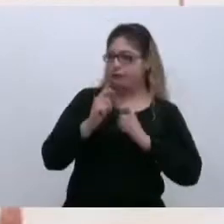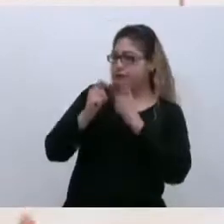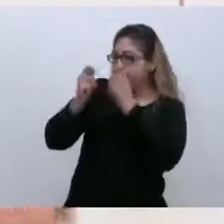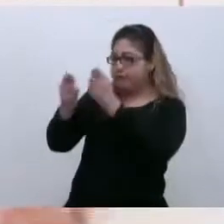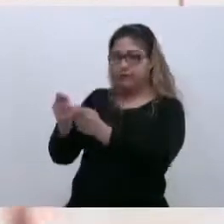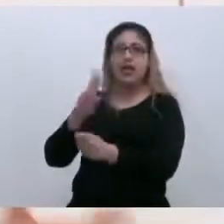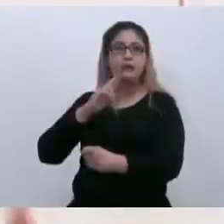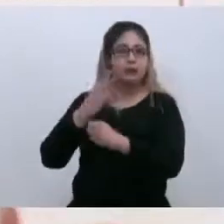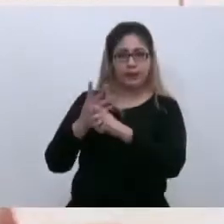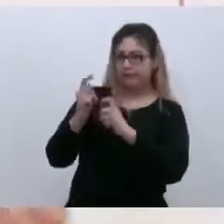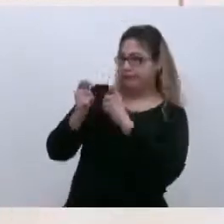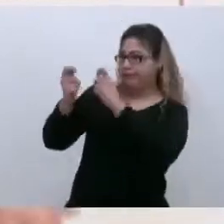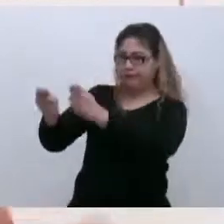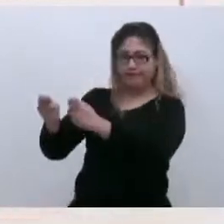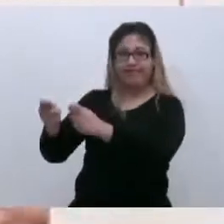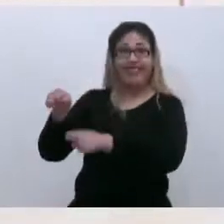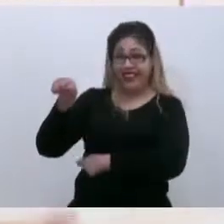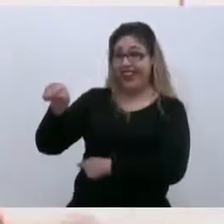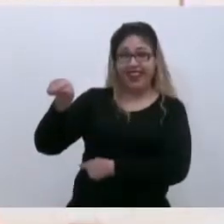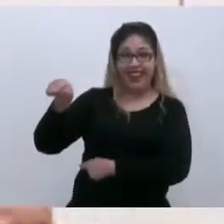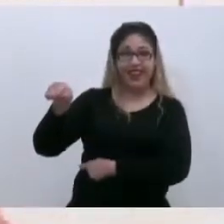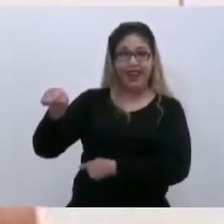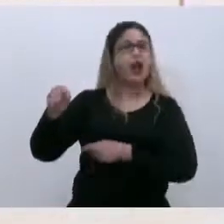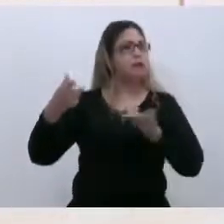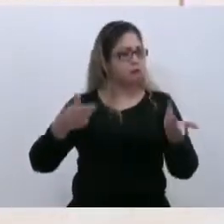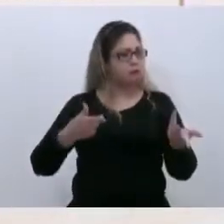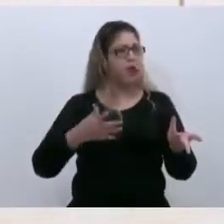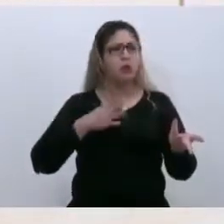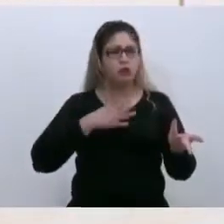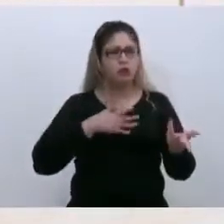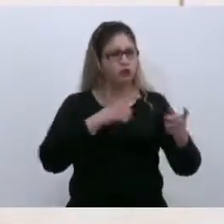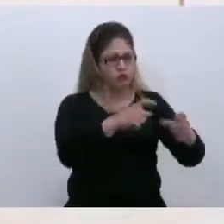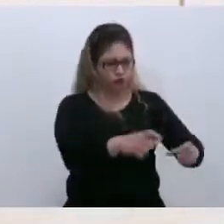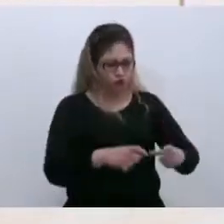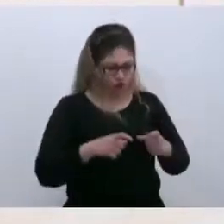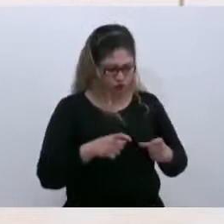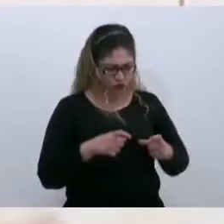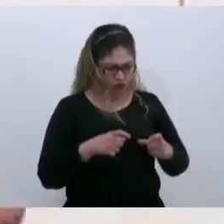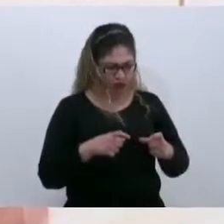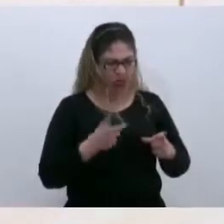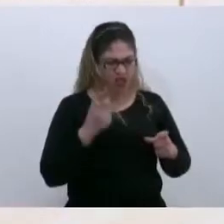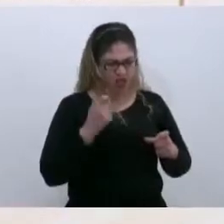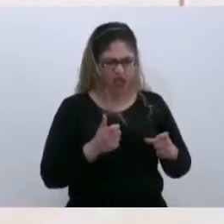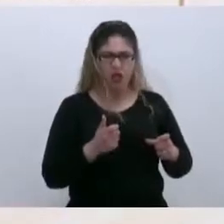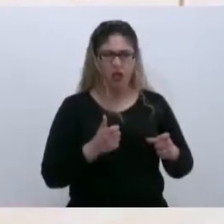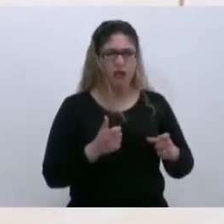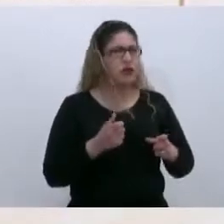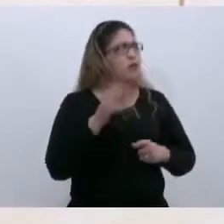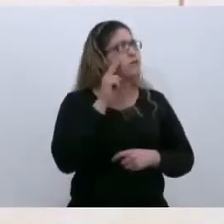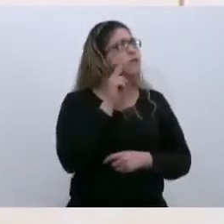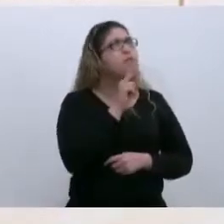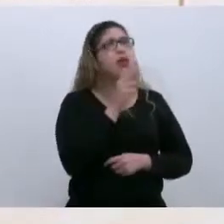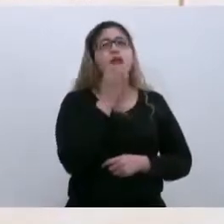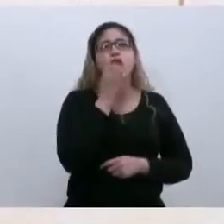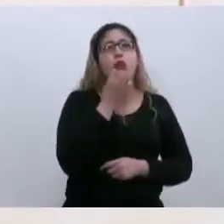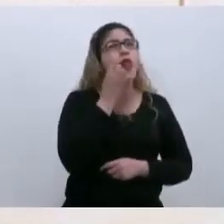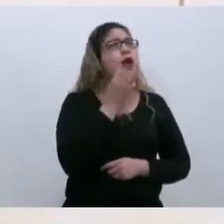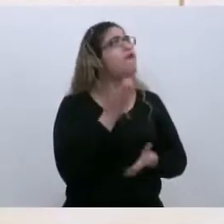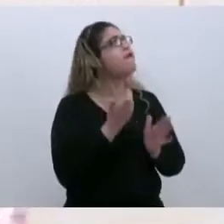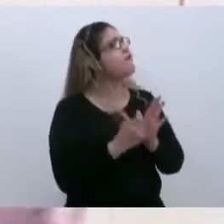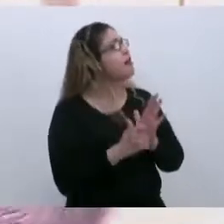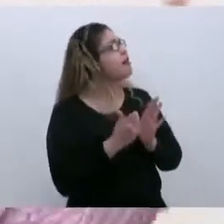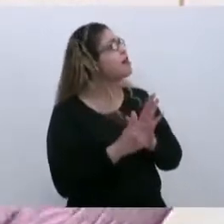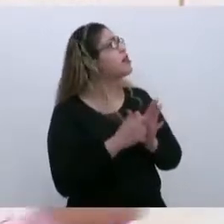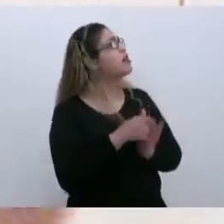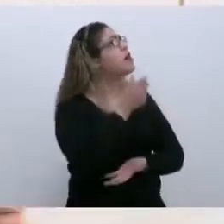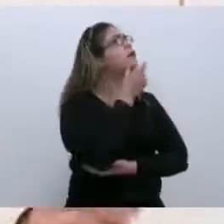en asamblea los padres de familia deciden qué hacer con el presupuesto, en qué lo aplican,